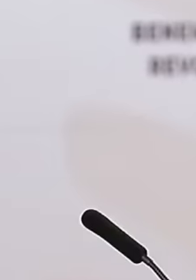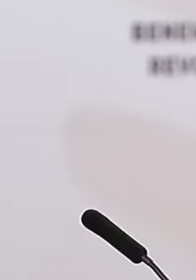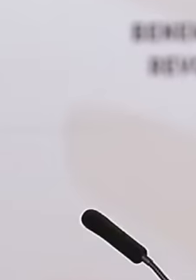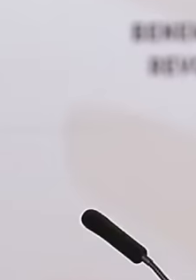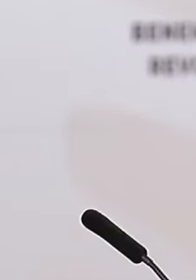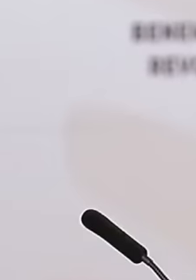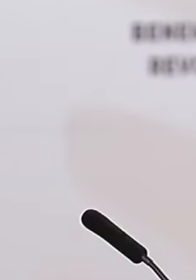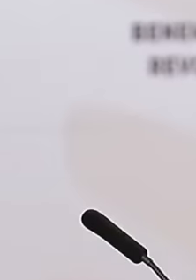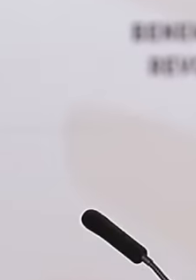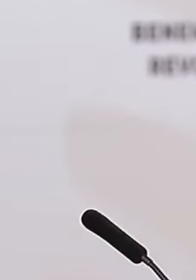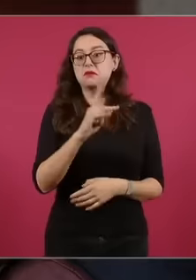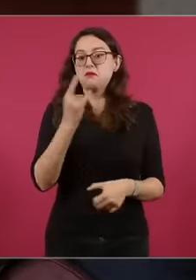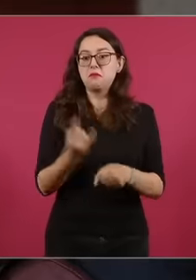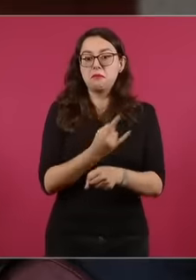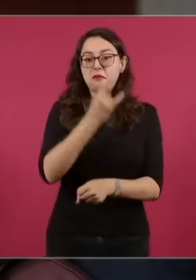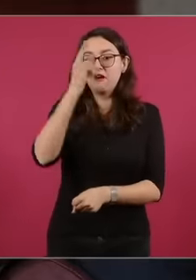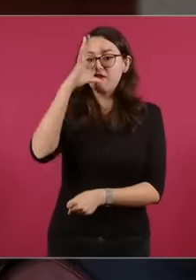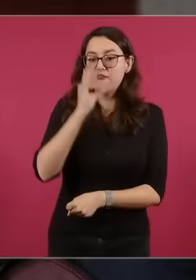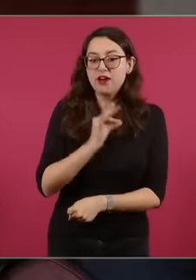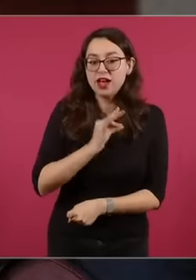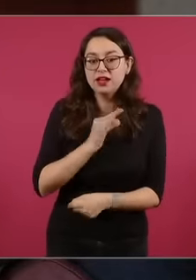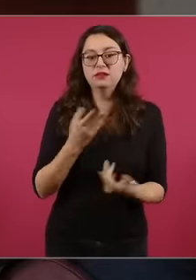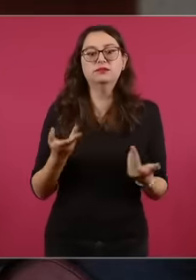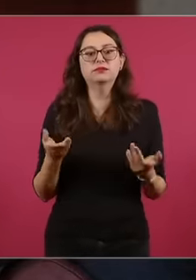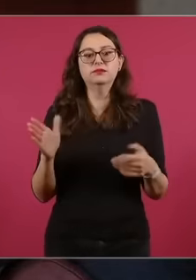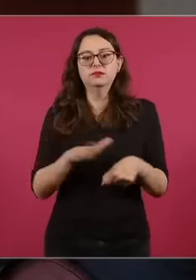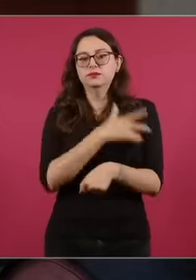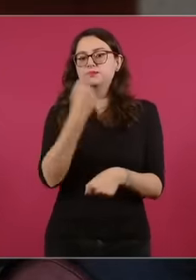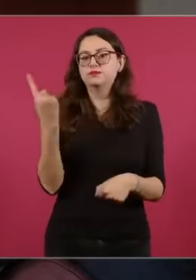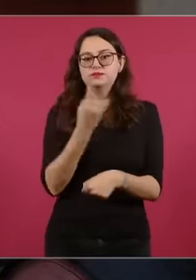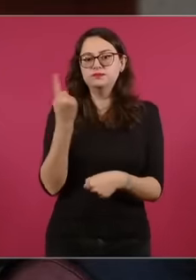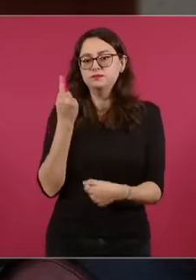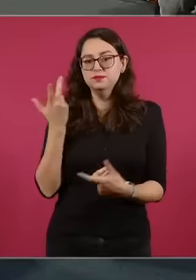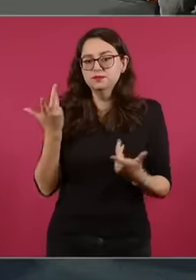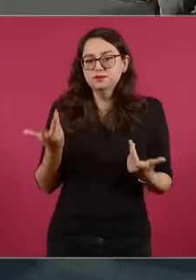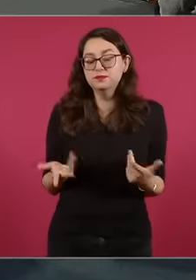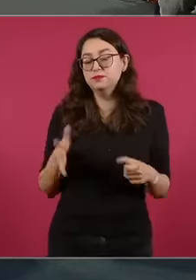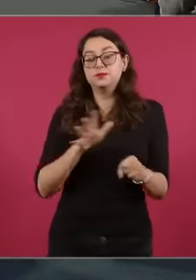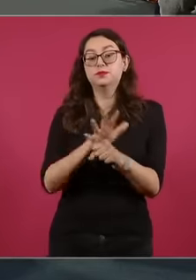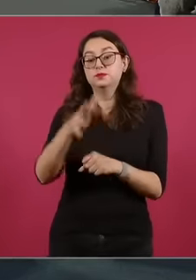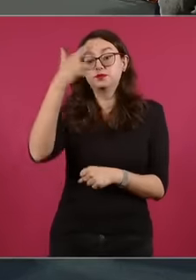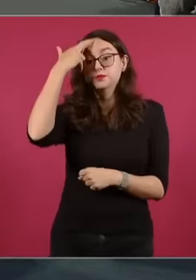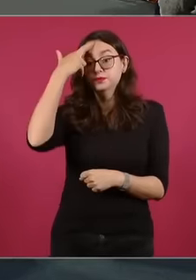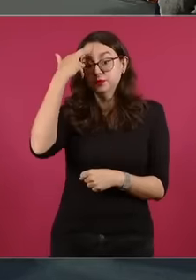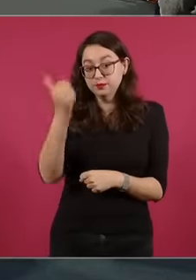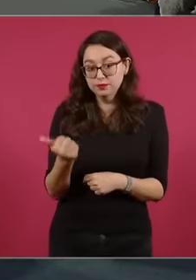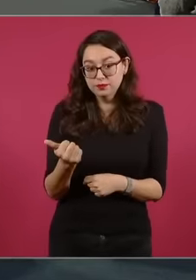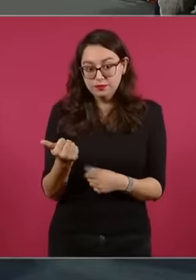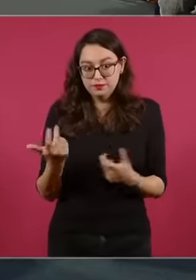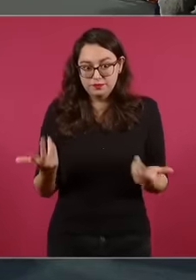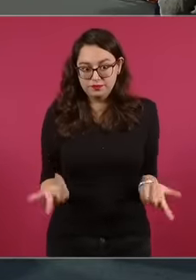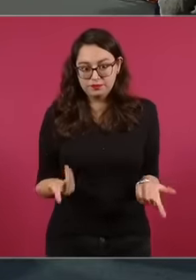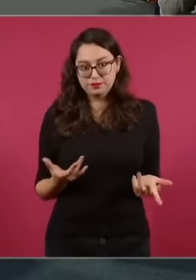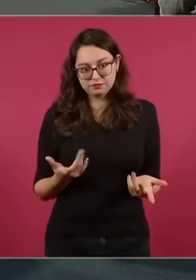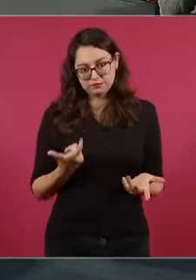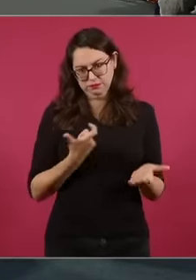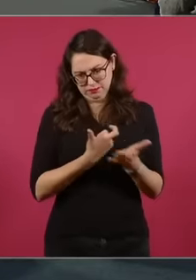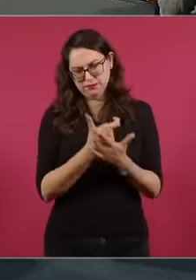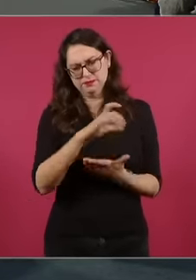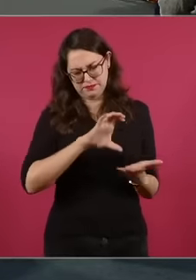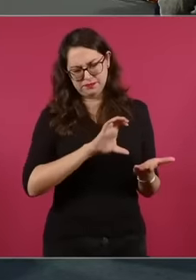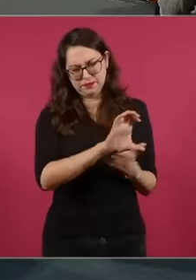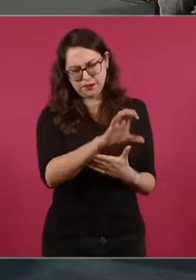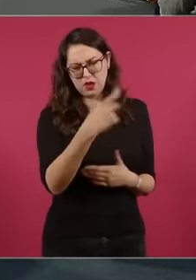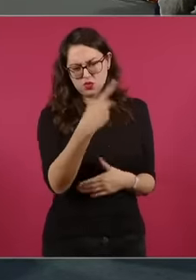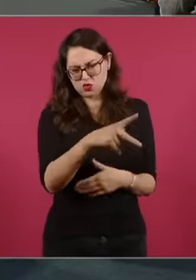¿sí sabe usted por qué no fueron incluidos? Y si habría la posibilidad de que, pues, que los finiquitaran, que les pagaran lo que les